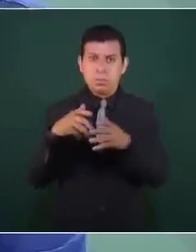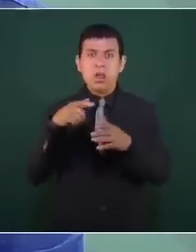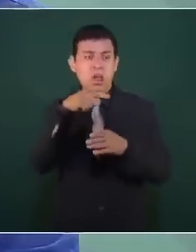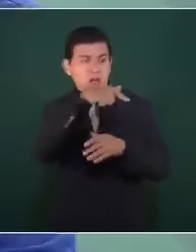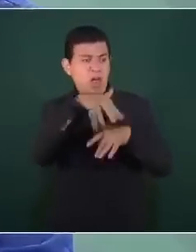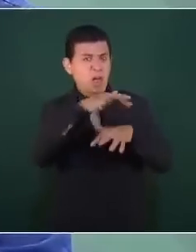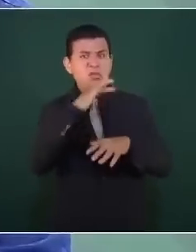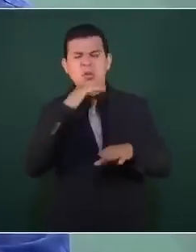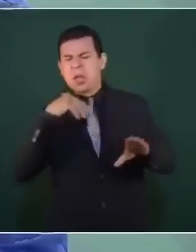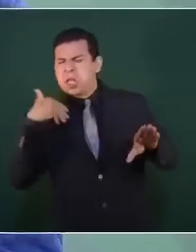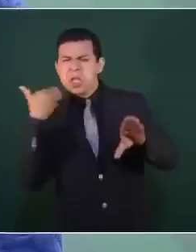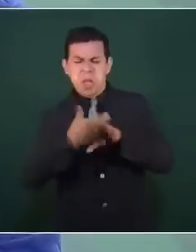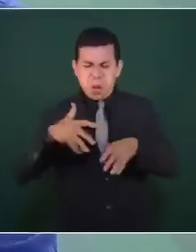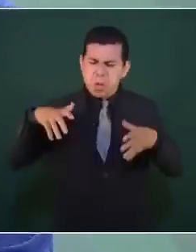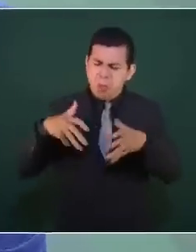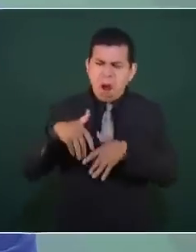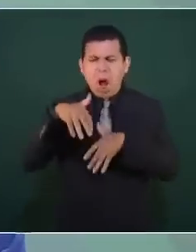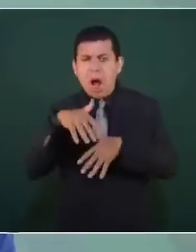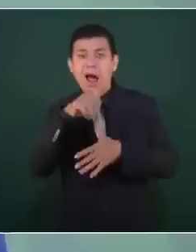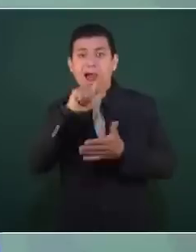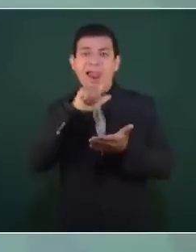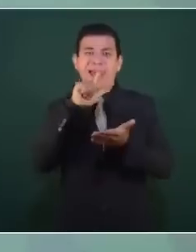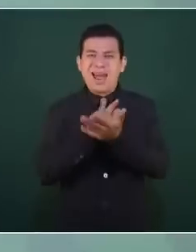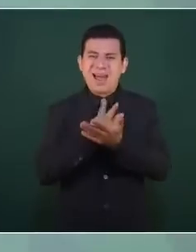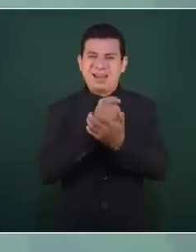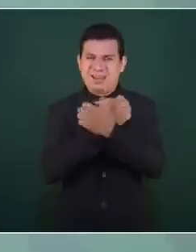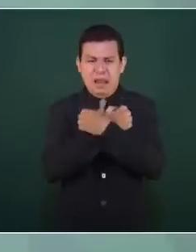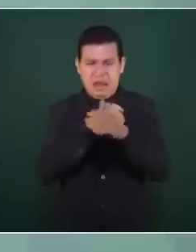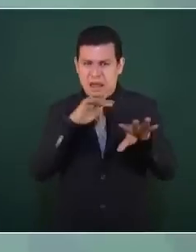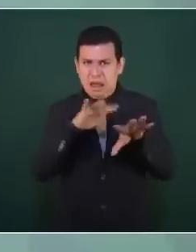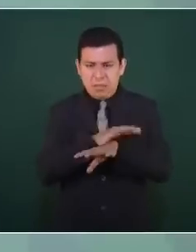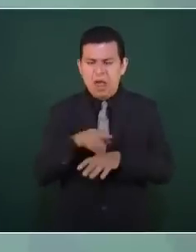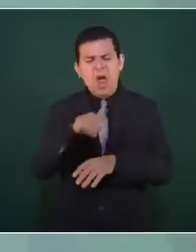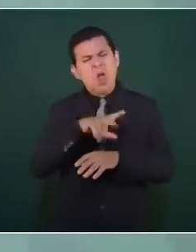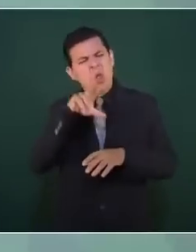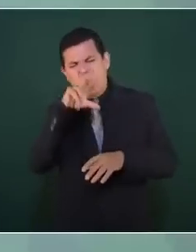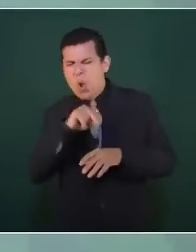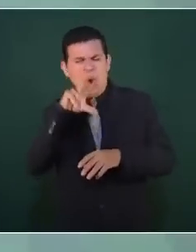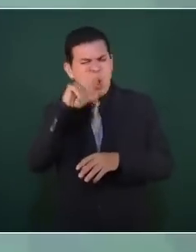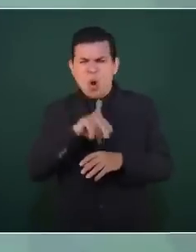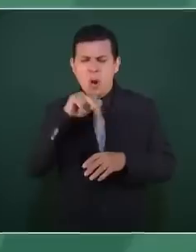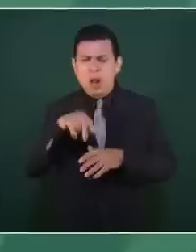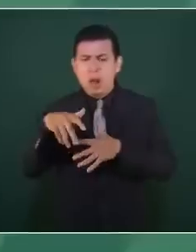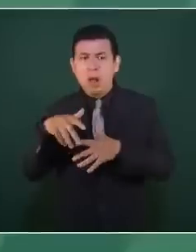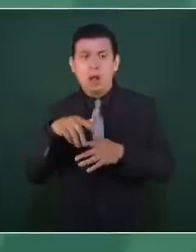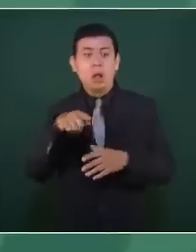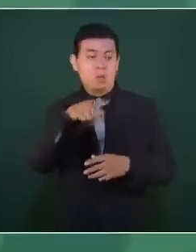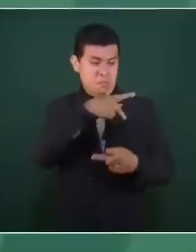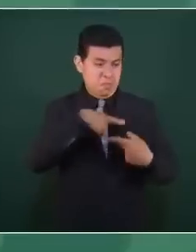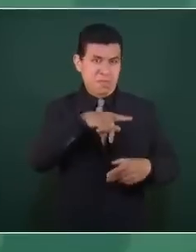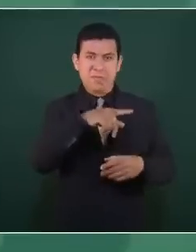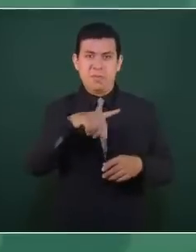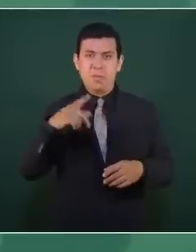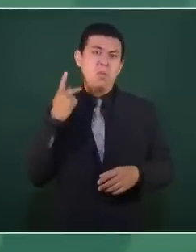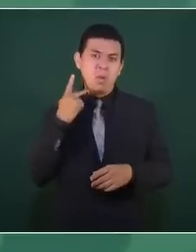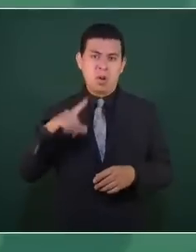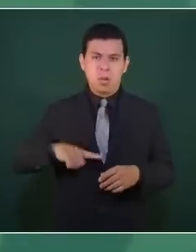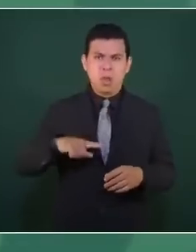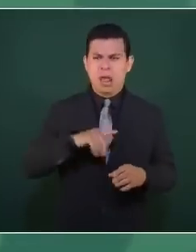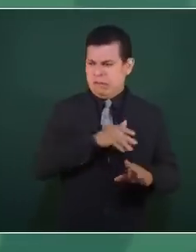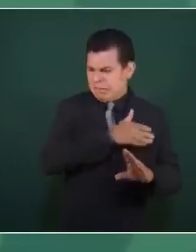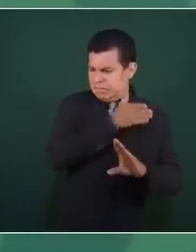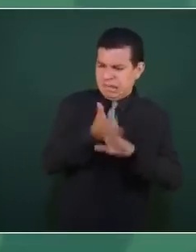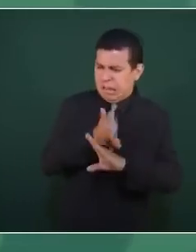contra de la reforma educativa o de la mal llamada reforma educativa, y se atrevieron